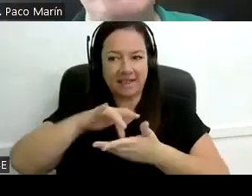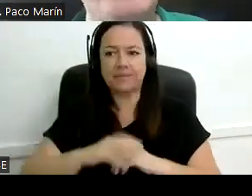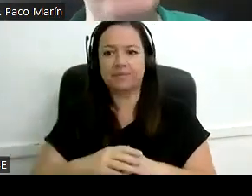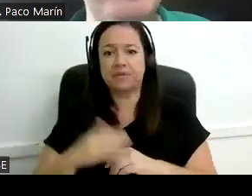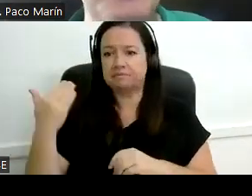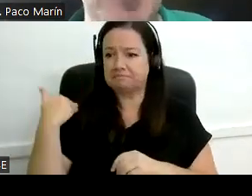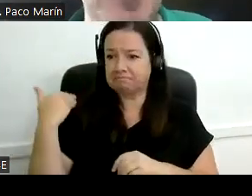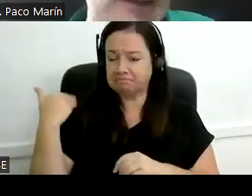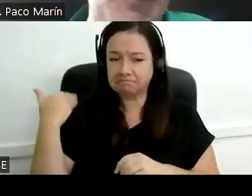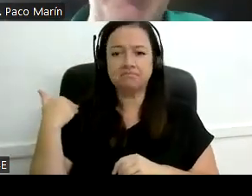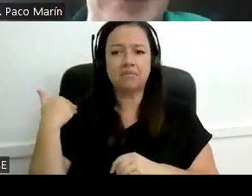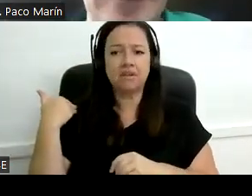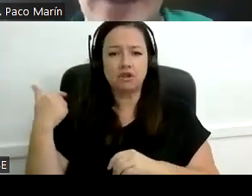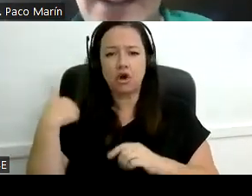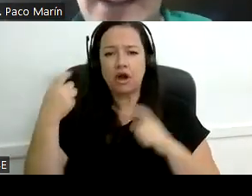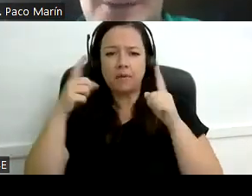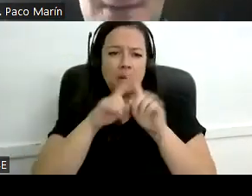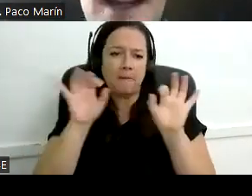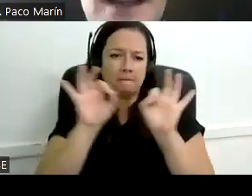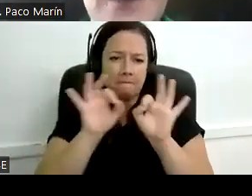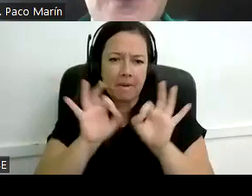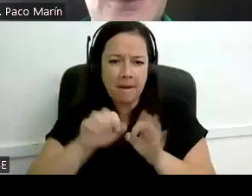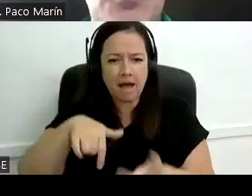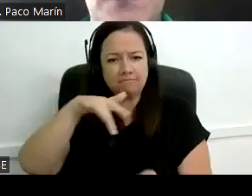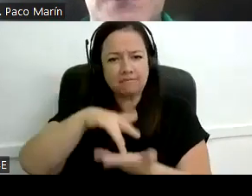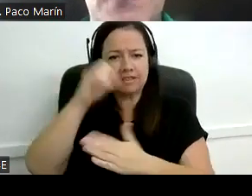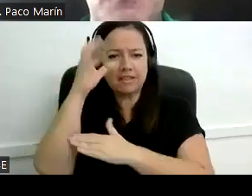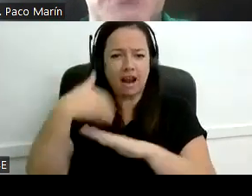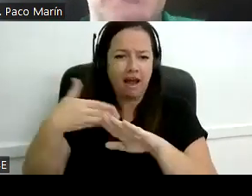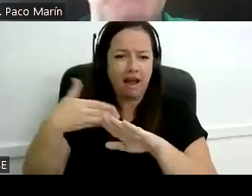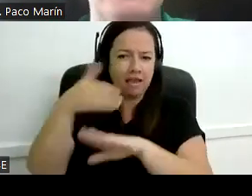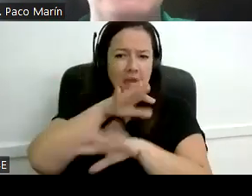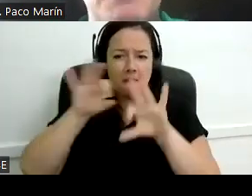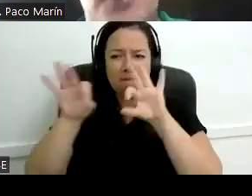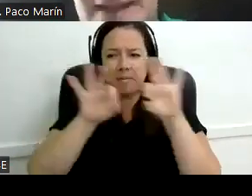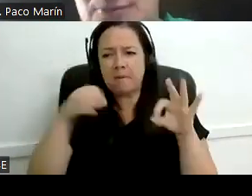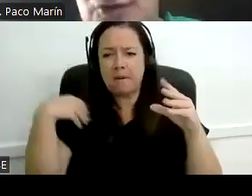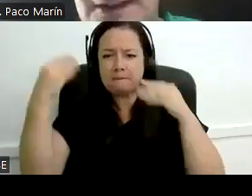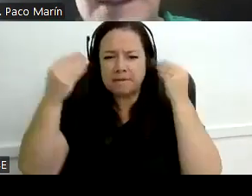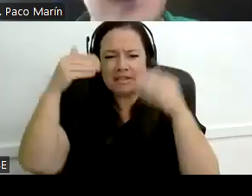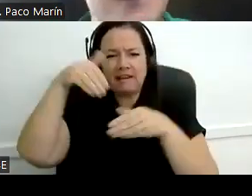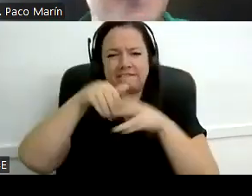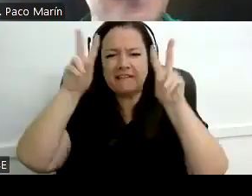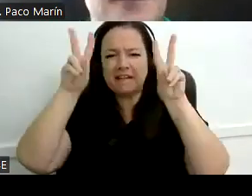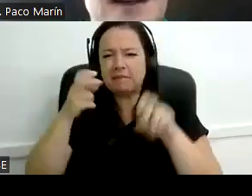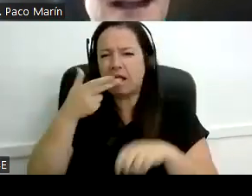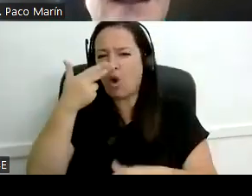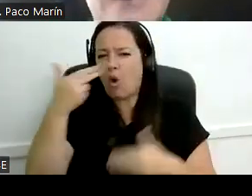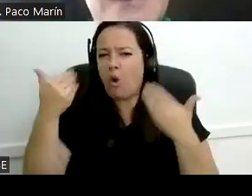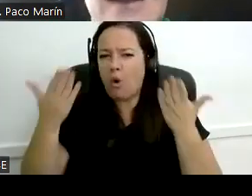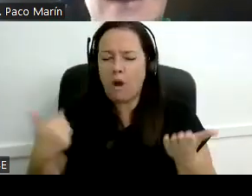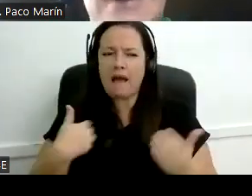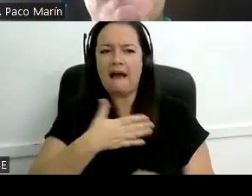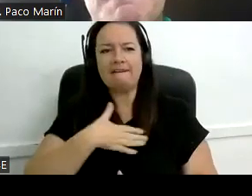Hace unos días, intentando preparar este webinar, me planteaba ver qué tema podíamos intentar abarcar.